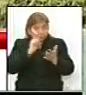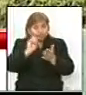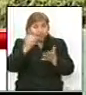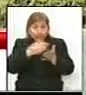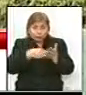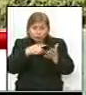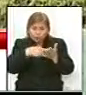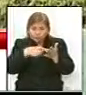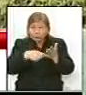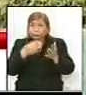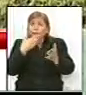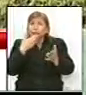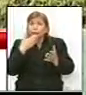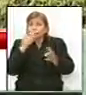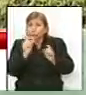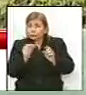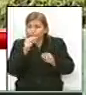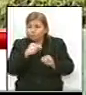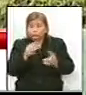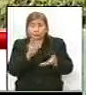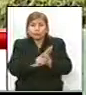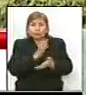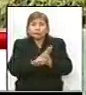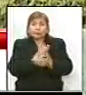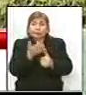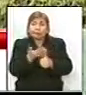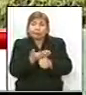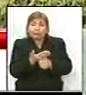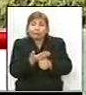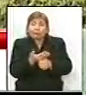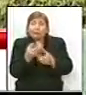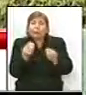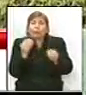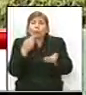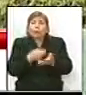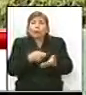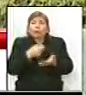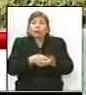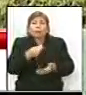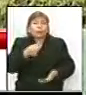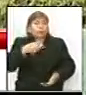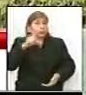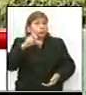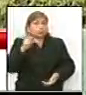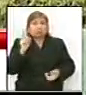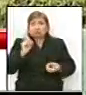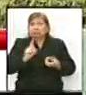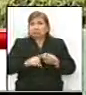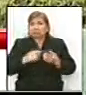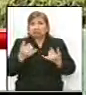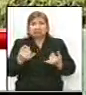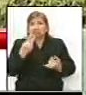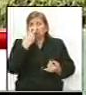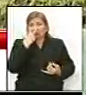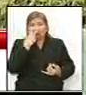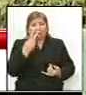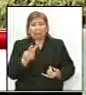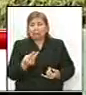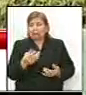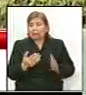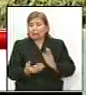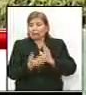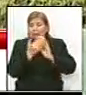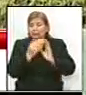y está estipulado en el expediente técnico con un monto alto, pero hasta ahorita no se le ve la presencia